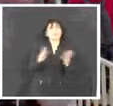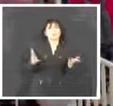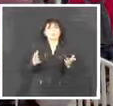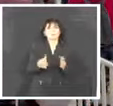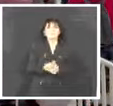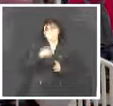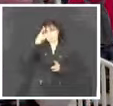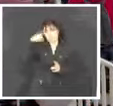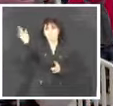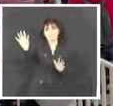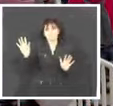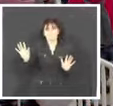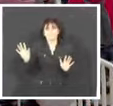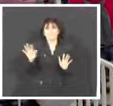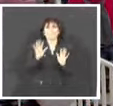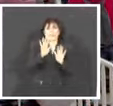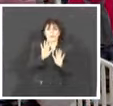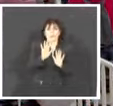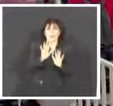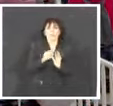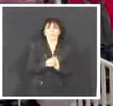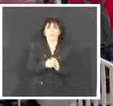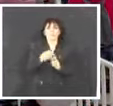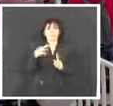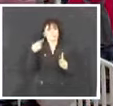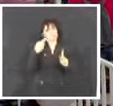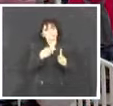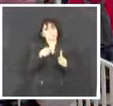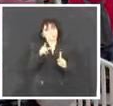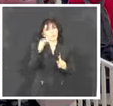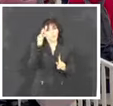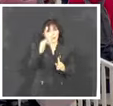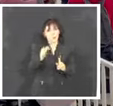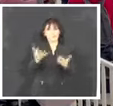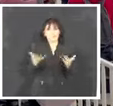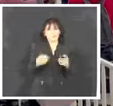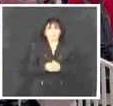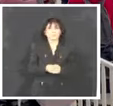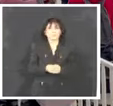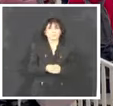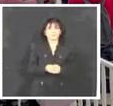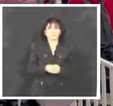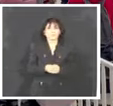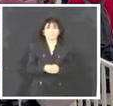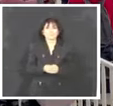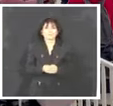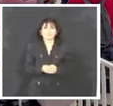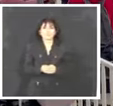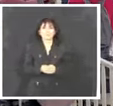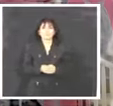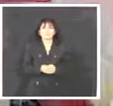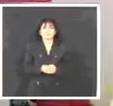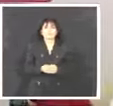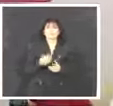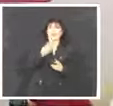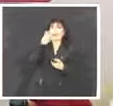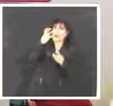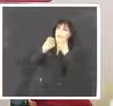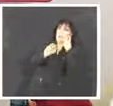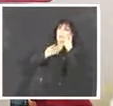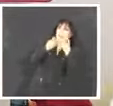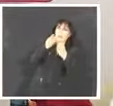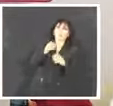fácil. A ver si me aceptan el reto. También para aquellos que andan por ahí. En vez de andar gritando, vamos